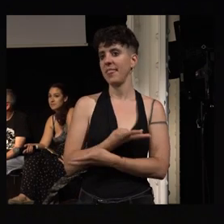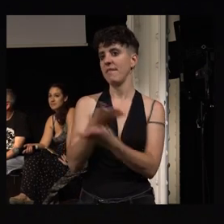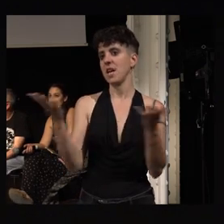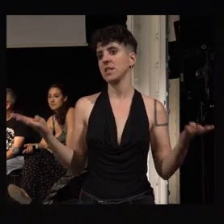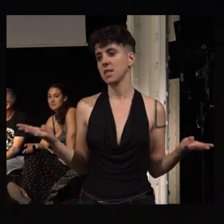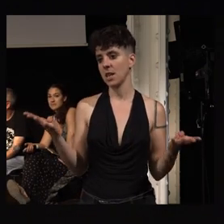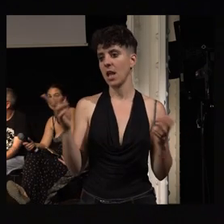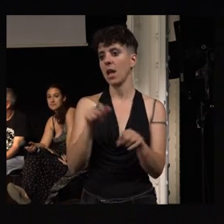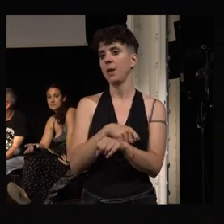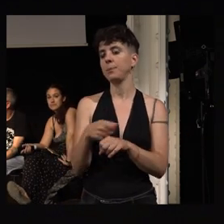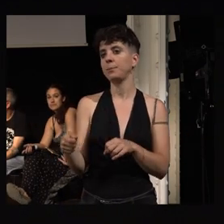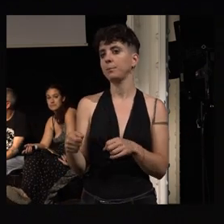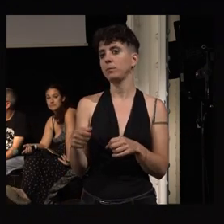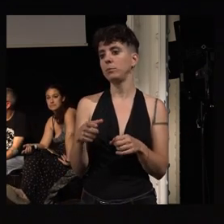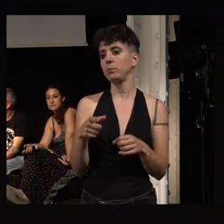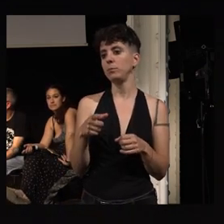va